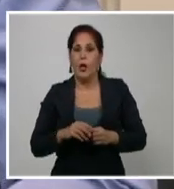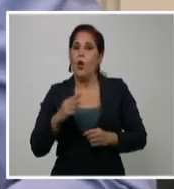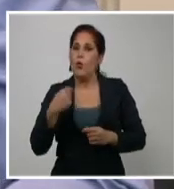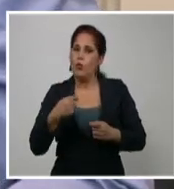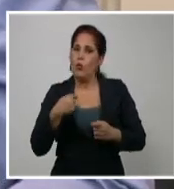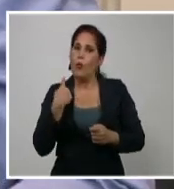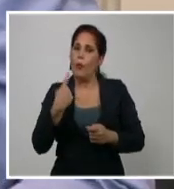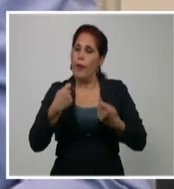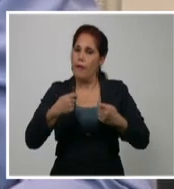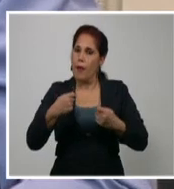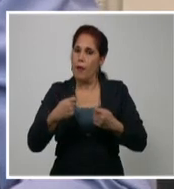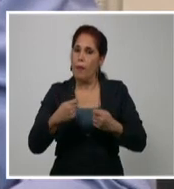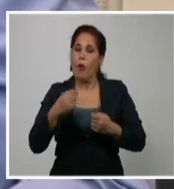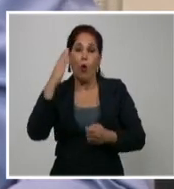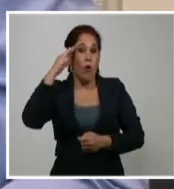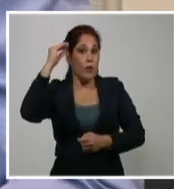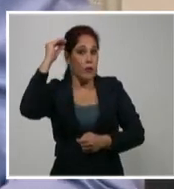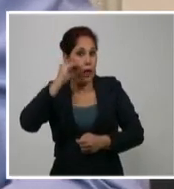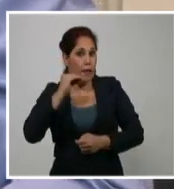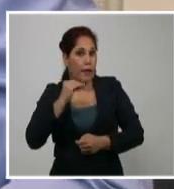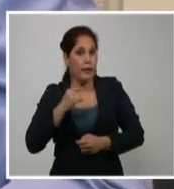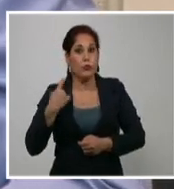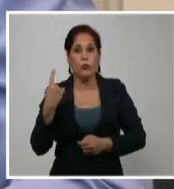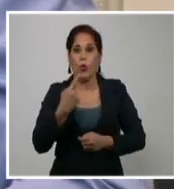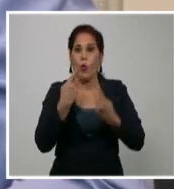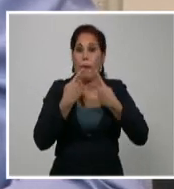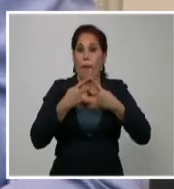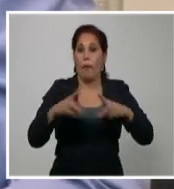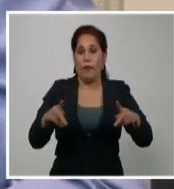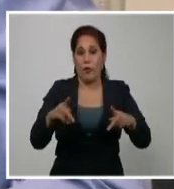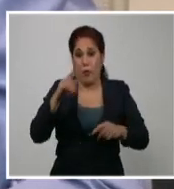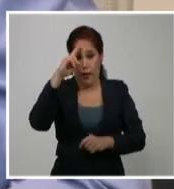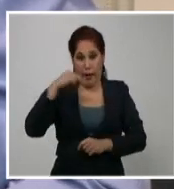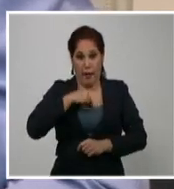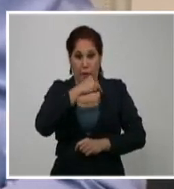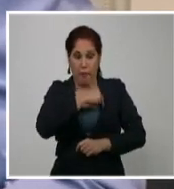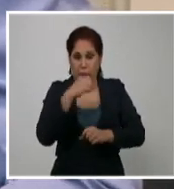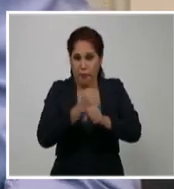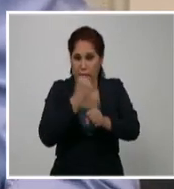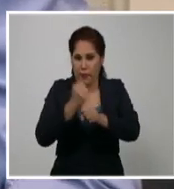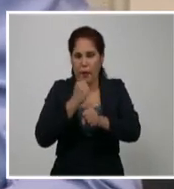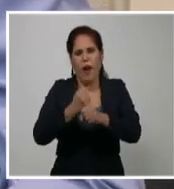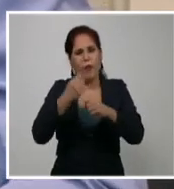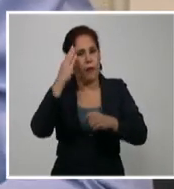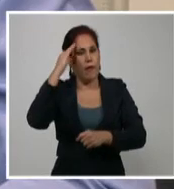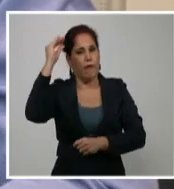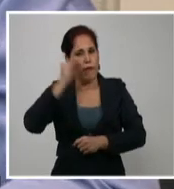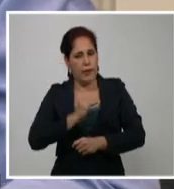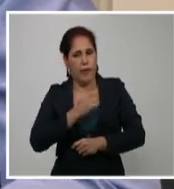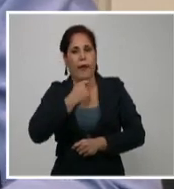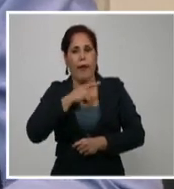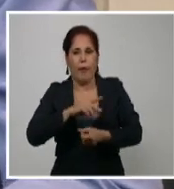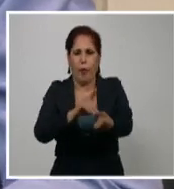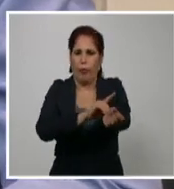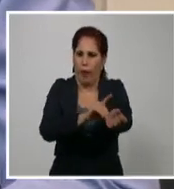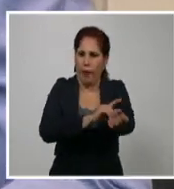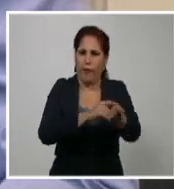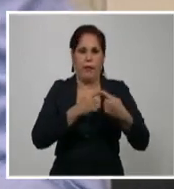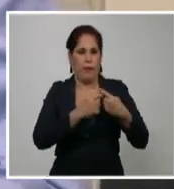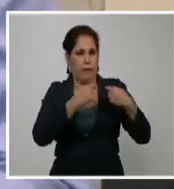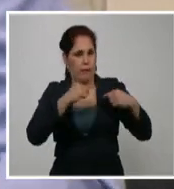lograr que sean de conocimiento de todos aquellos profesionales que están laborando en los hospitales COVID y de manera particular en